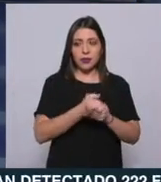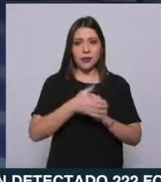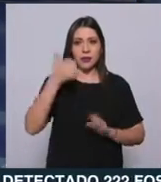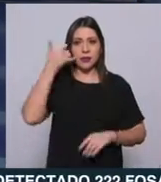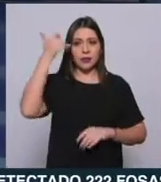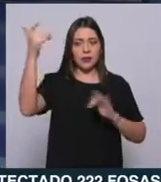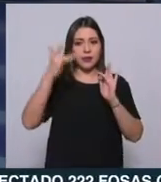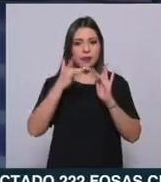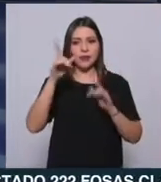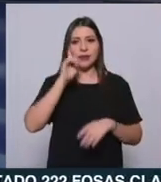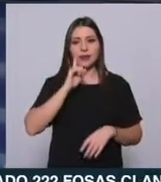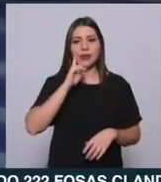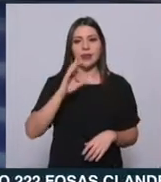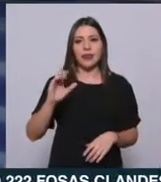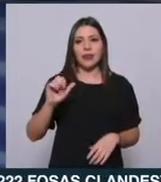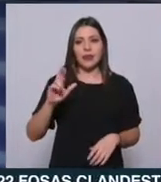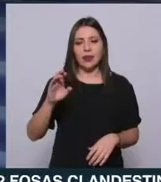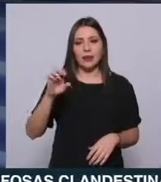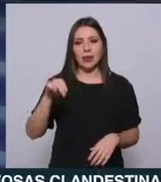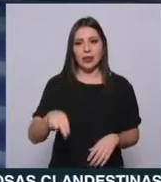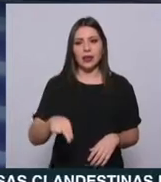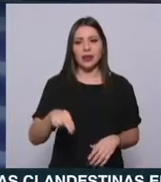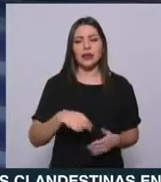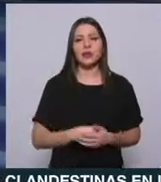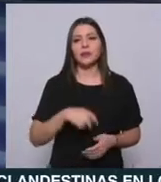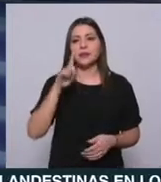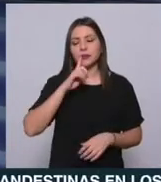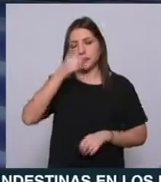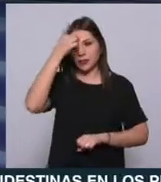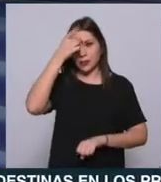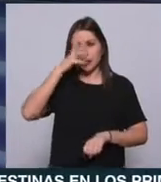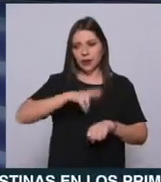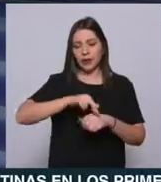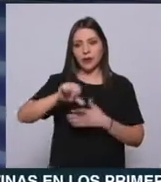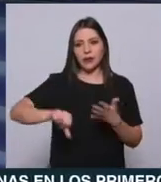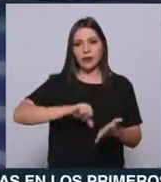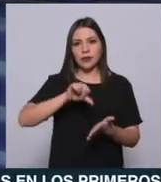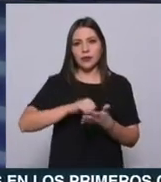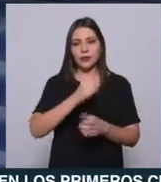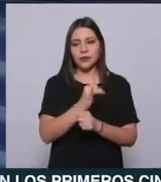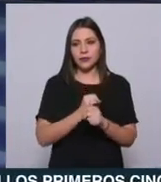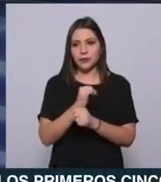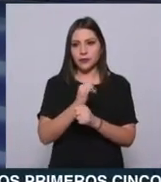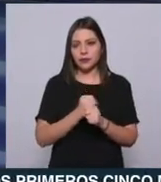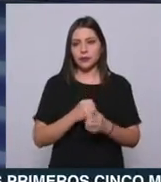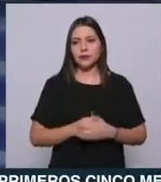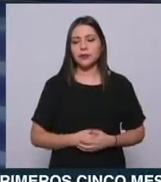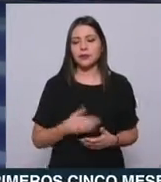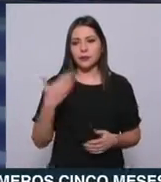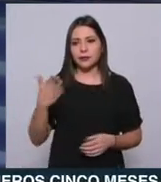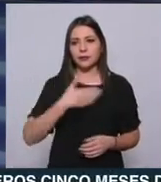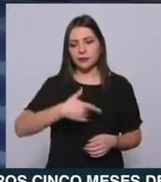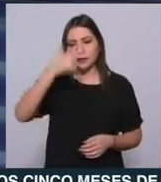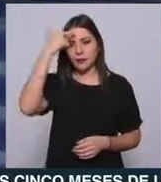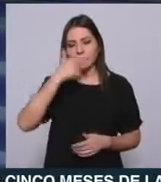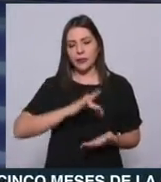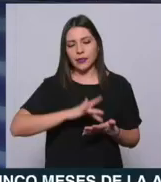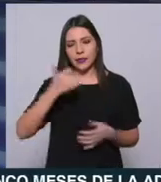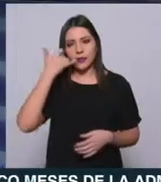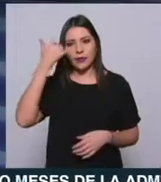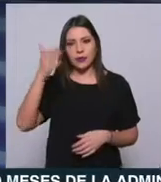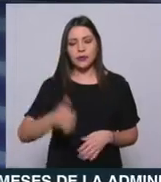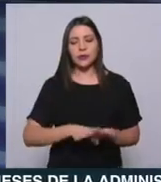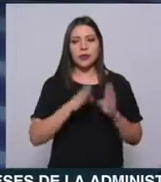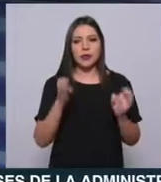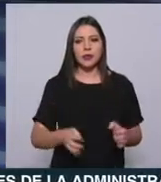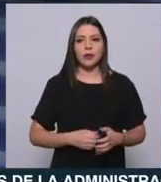telefónica a la maestra Carmen Fernández Cáceres. Ella es directora de Centros de Integración Juvenil. Maestra, muy buenas noches, gracias por tomarnos la llamada.